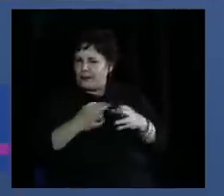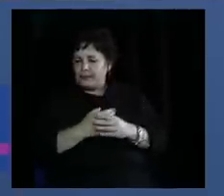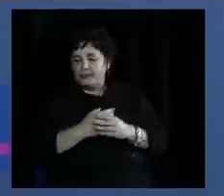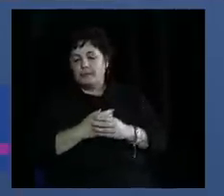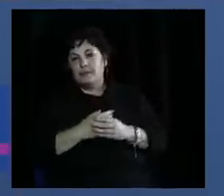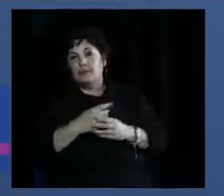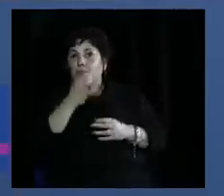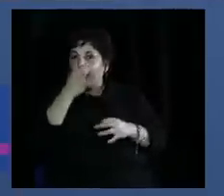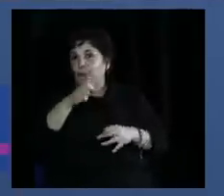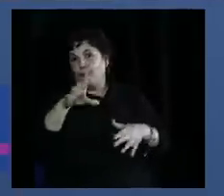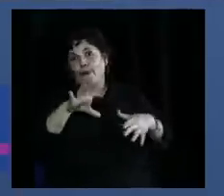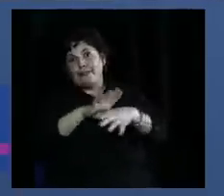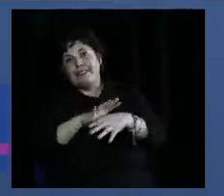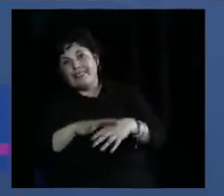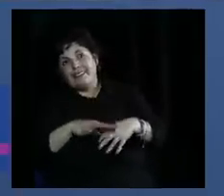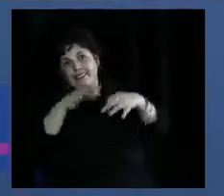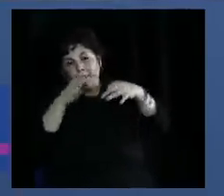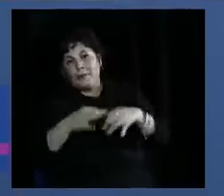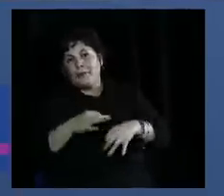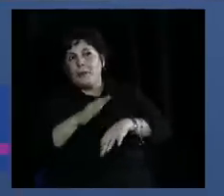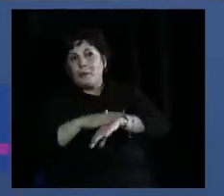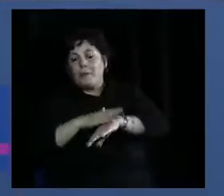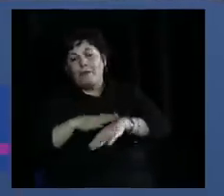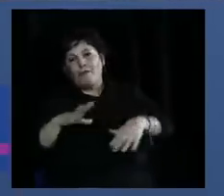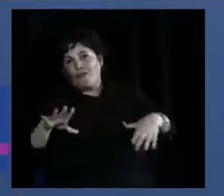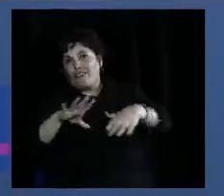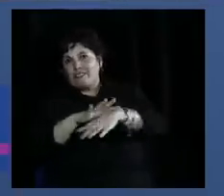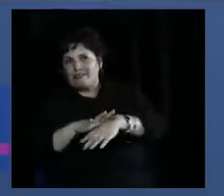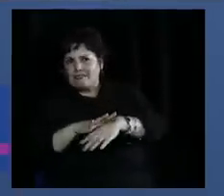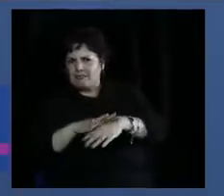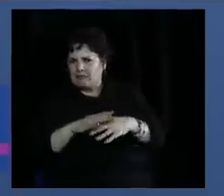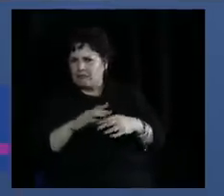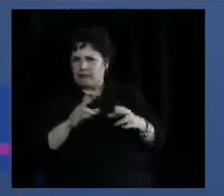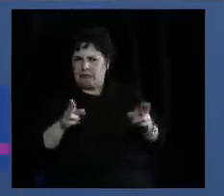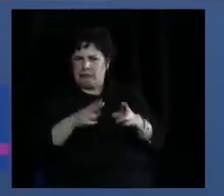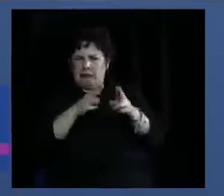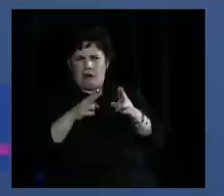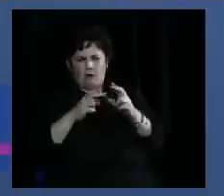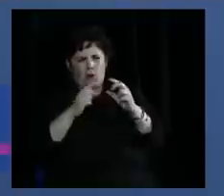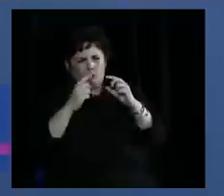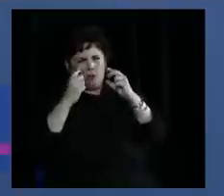una coincidencia temporal que llama la atención, por lo menos.